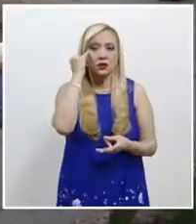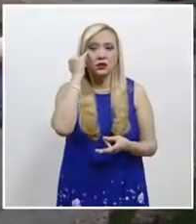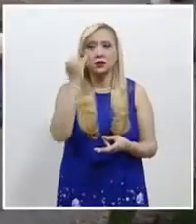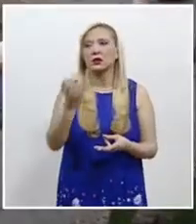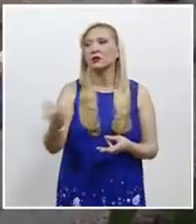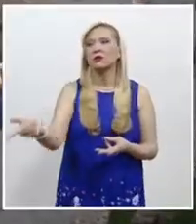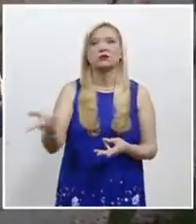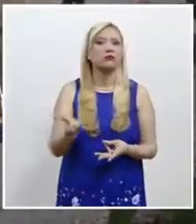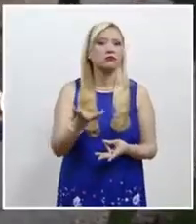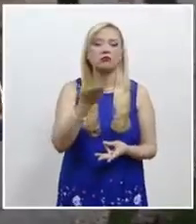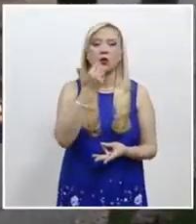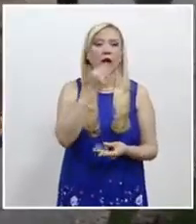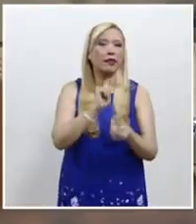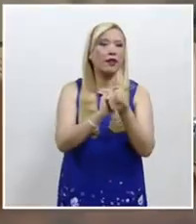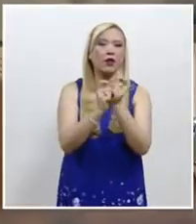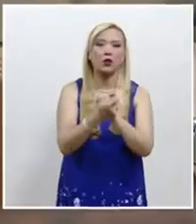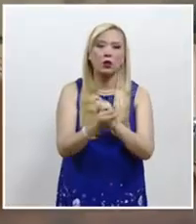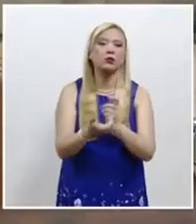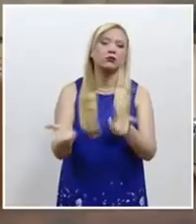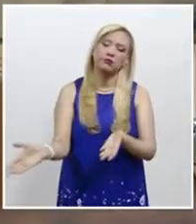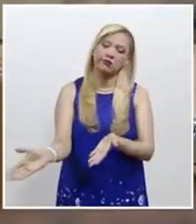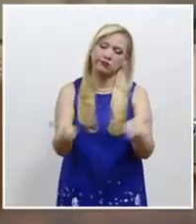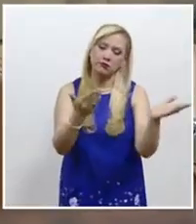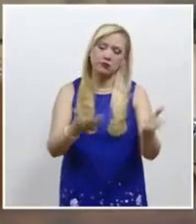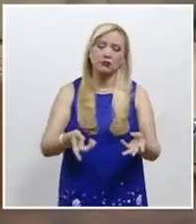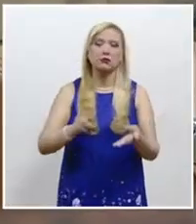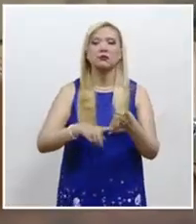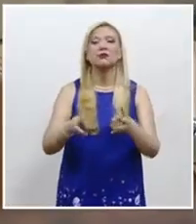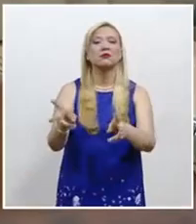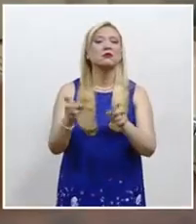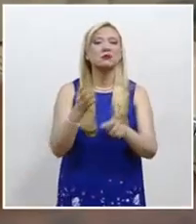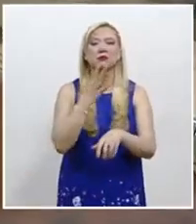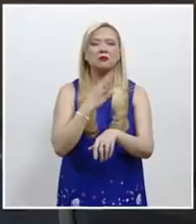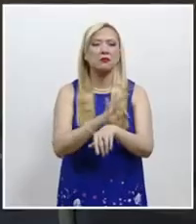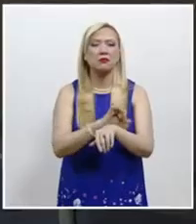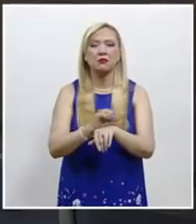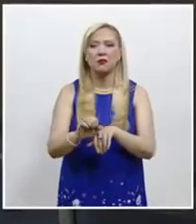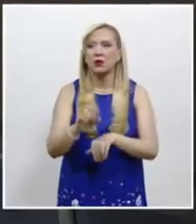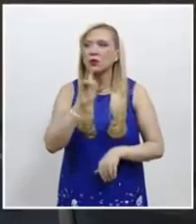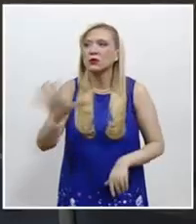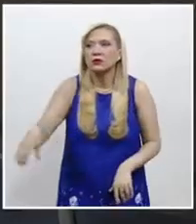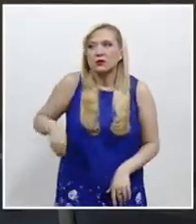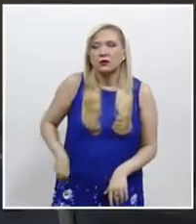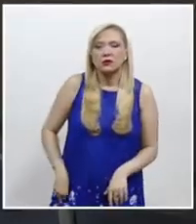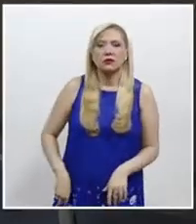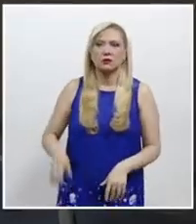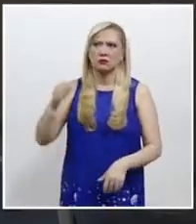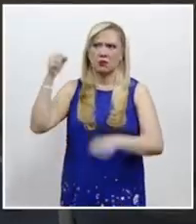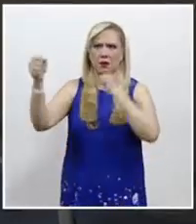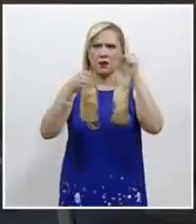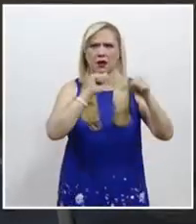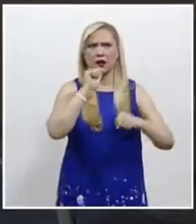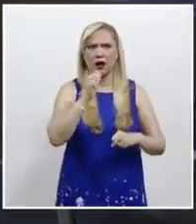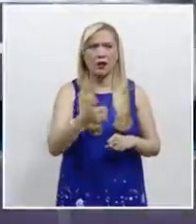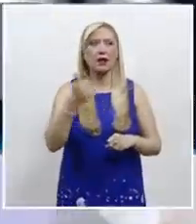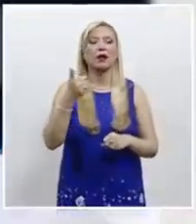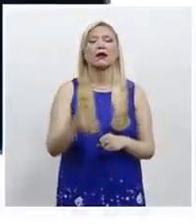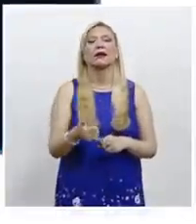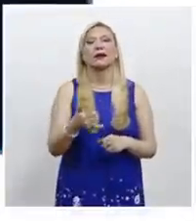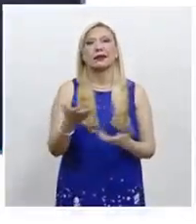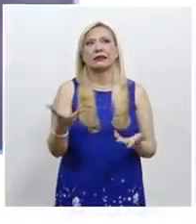haya garantizado el debido proceso, robo simple y sin violencia y el delito de sedición.